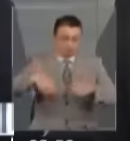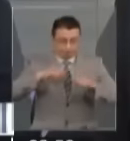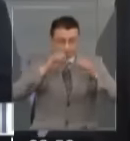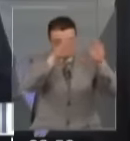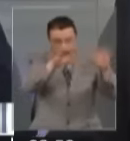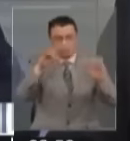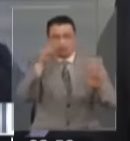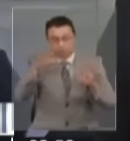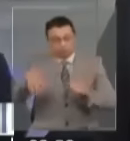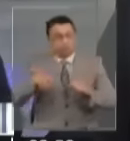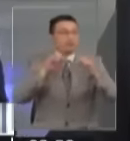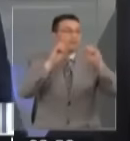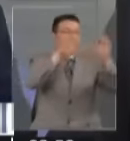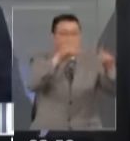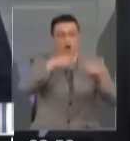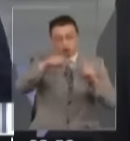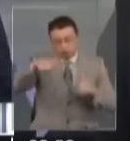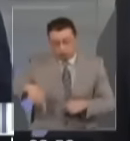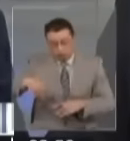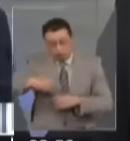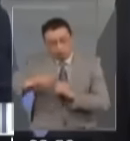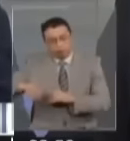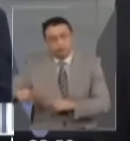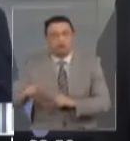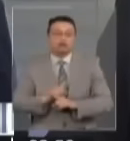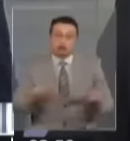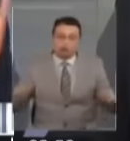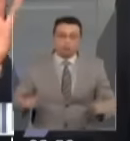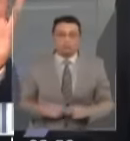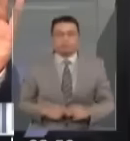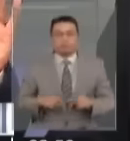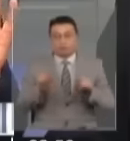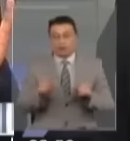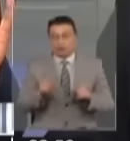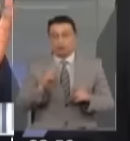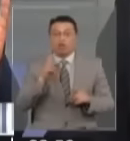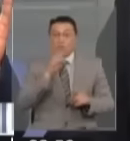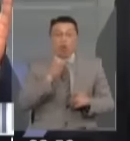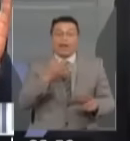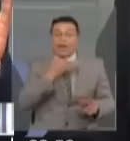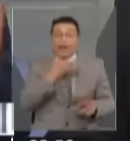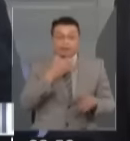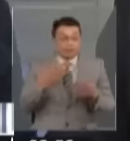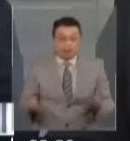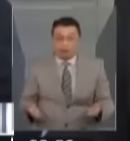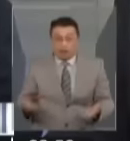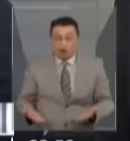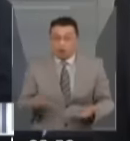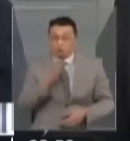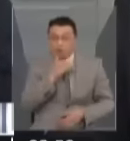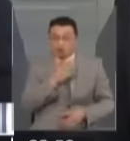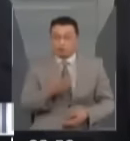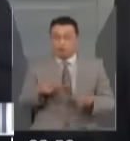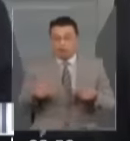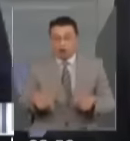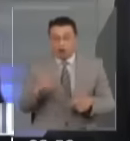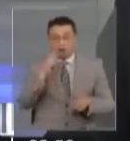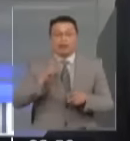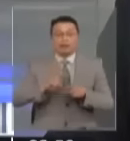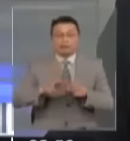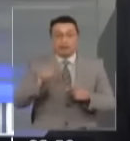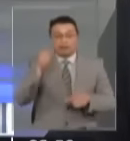de basura y va a aumentar por ahí los microbasurales. Eso no tenemos garantía. No tenemos garantía. Okay. No tenemos garantía y quisiéramos saber